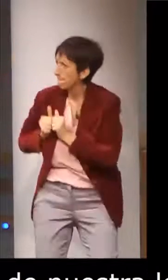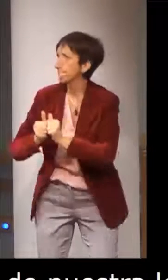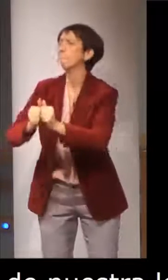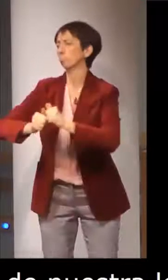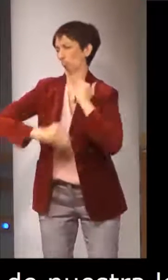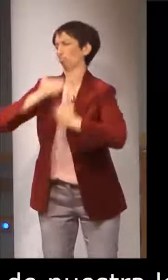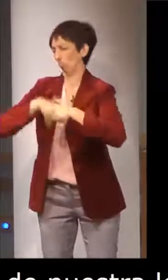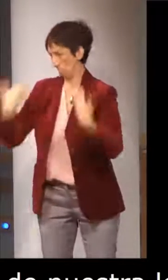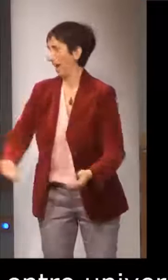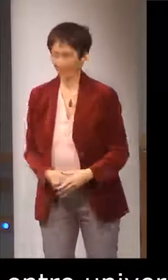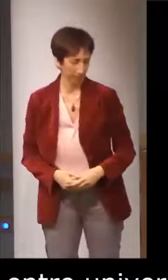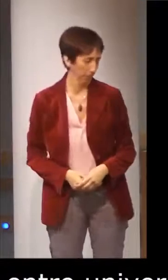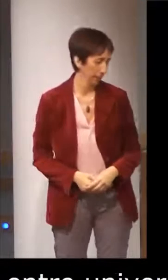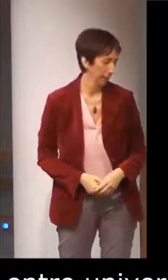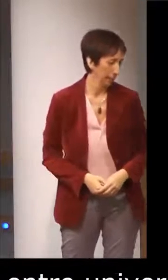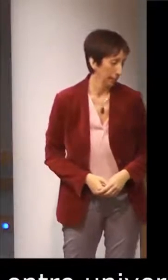indestructible.